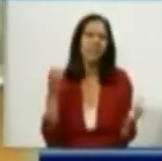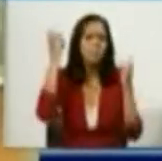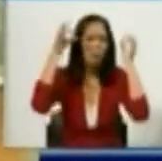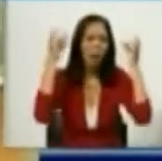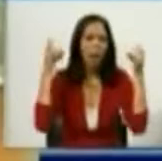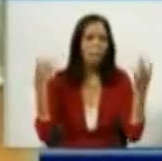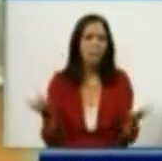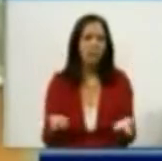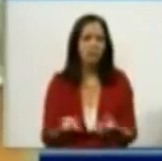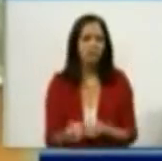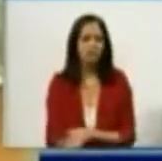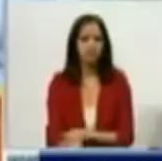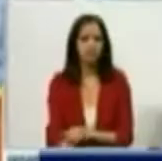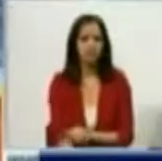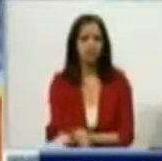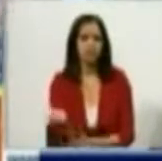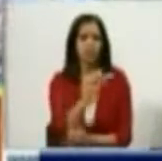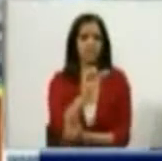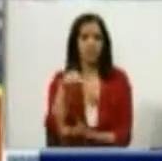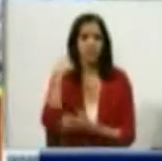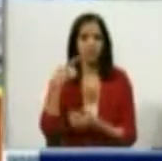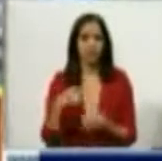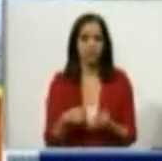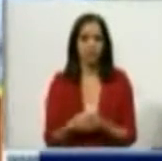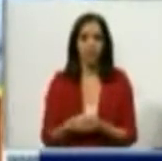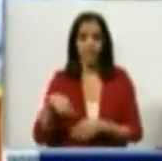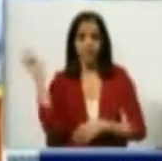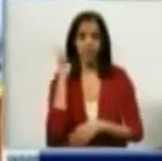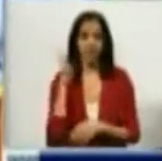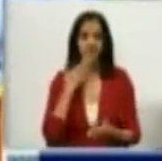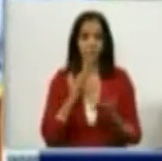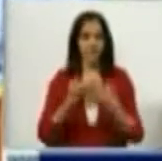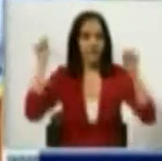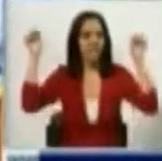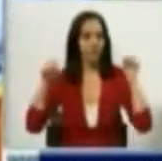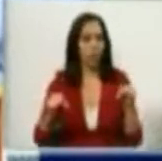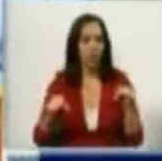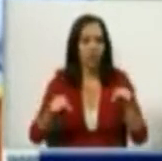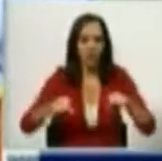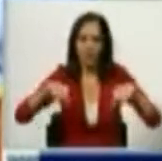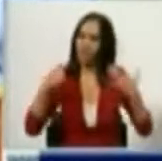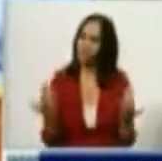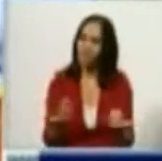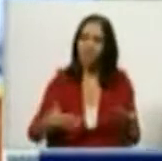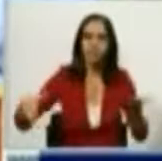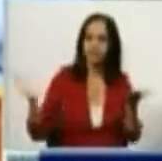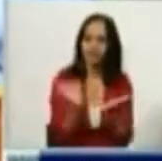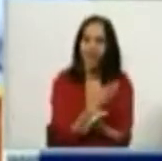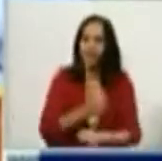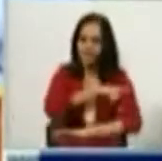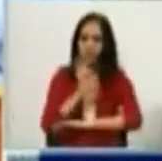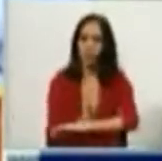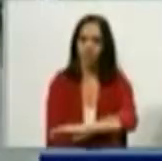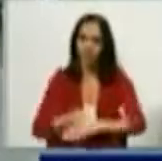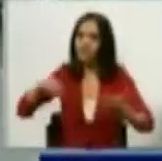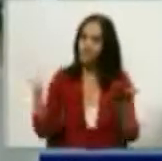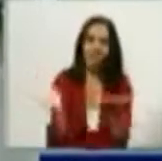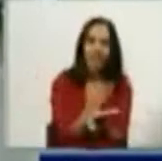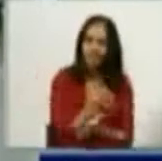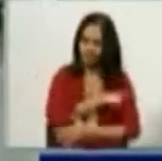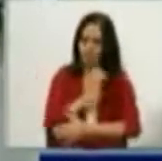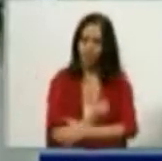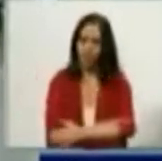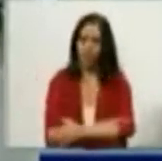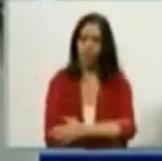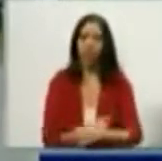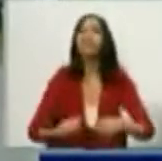inventar la semana que viene lo que Venezuela exige hoy es que salgan del poder salgan del poder